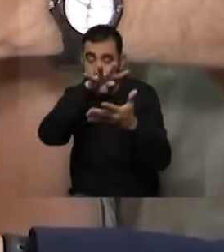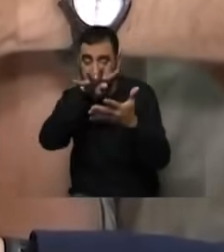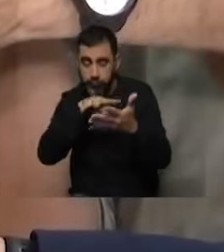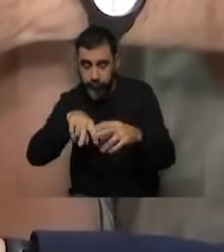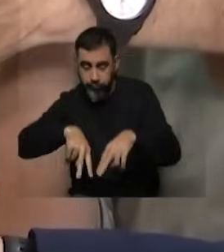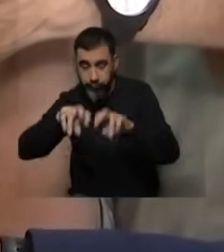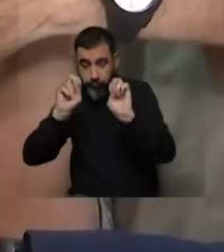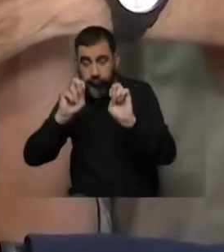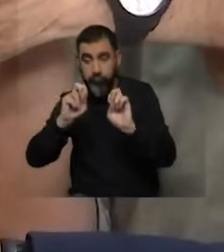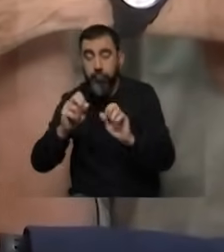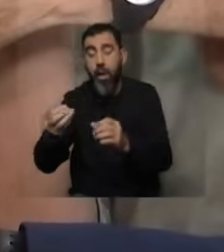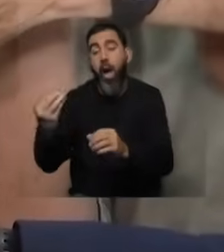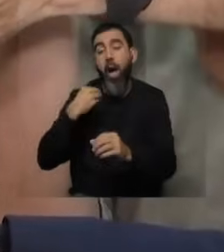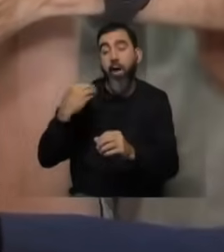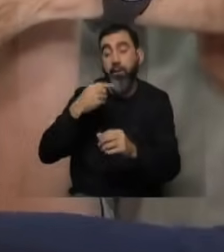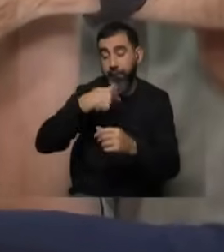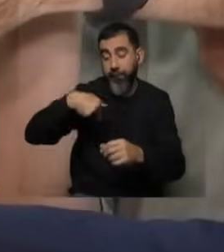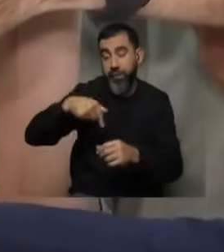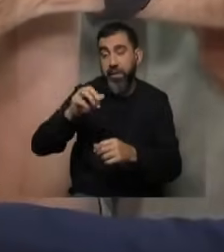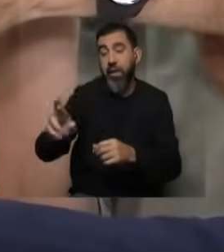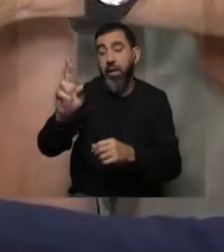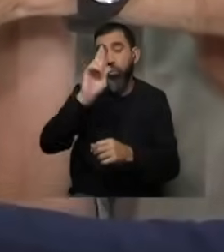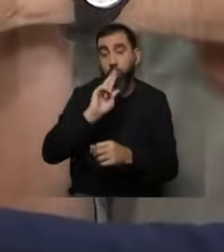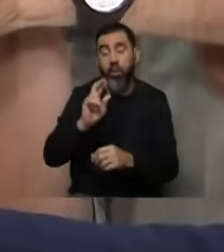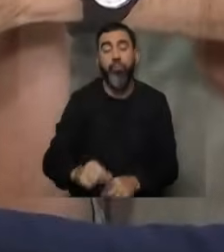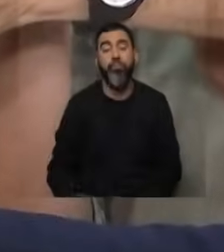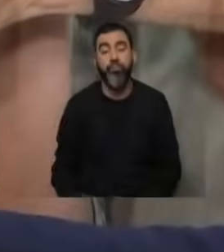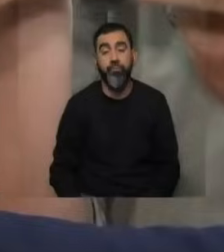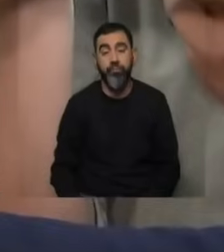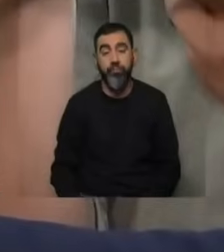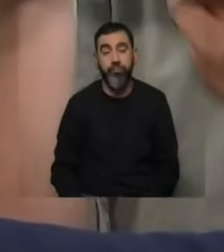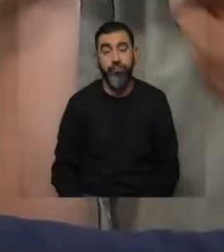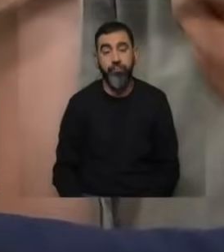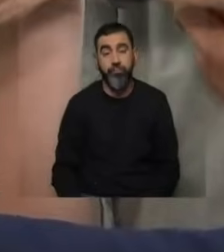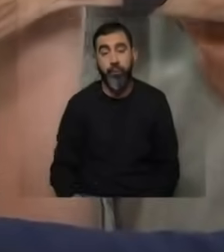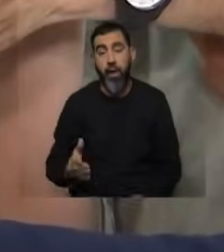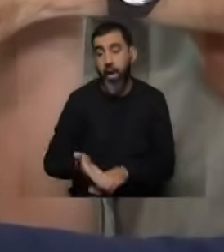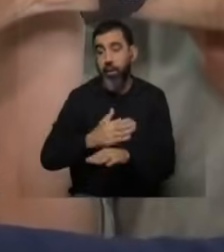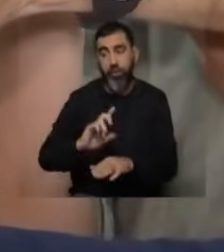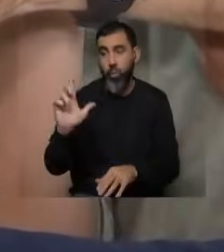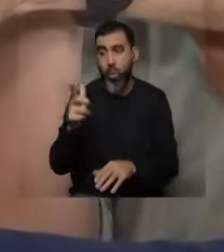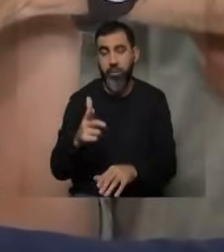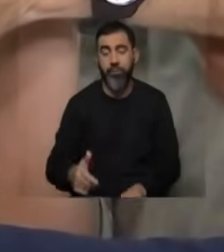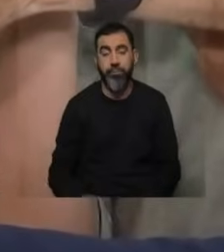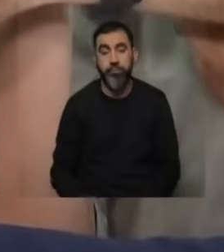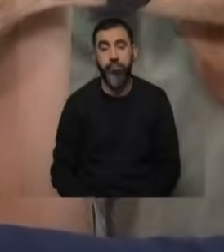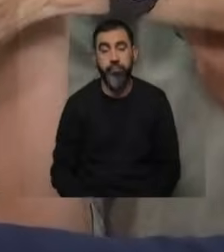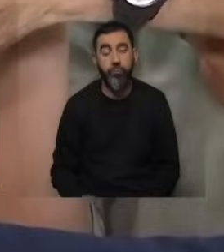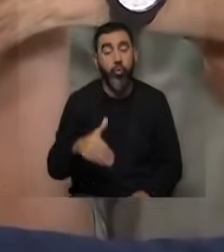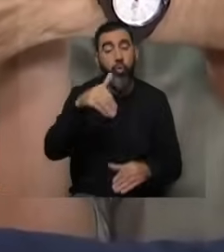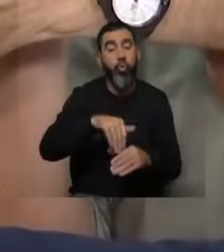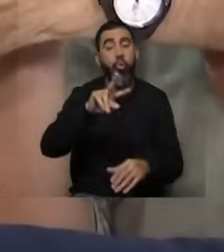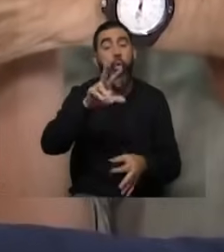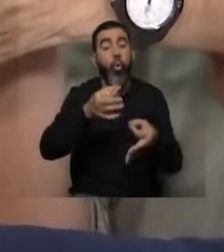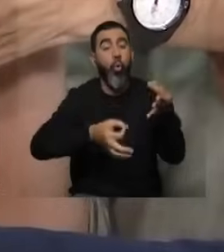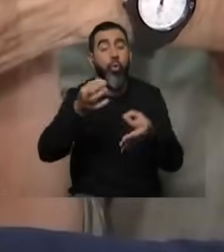auditen nos comunican a nosotros el resultado de la de la auditoría eso no lo tenía la corte verdad la corte tenía dos contadores